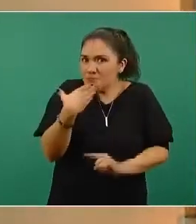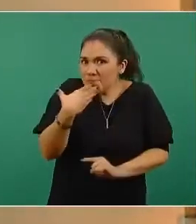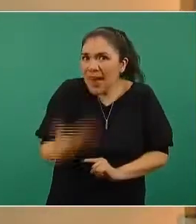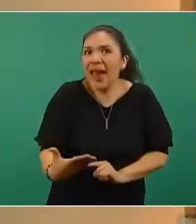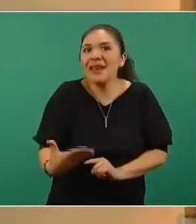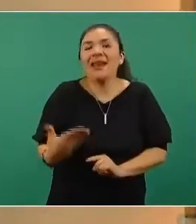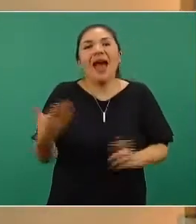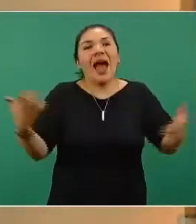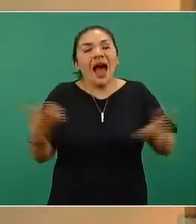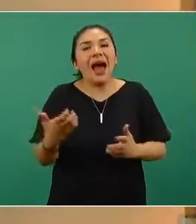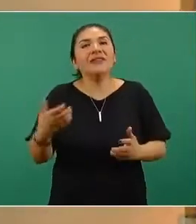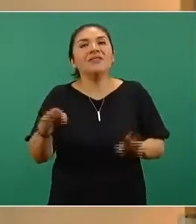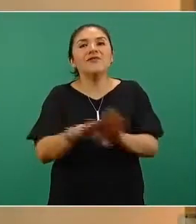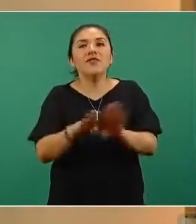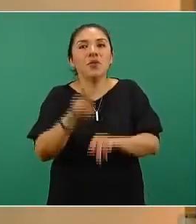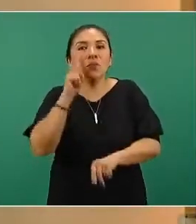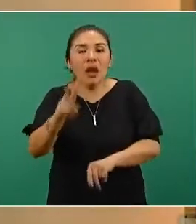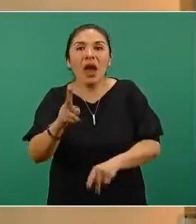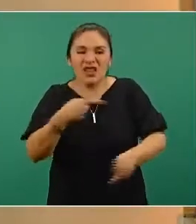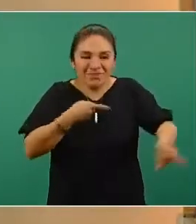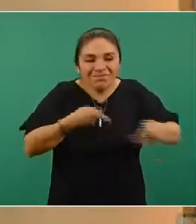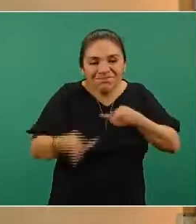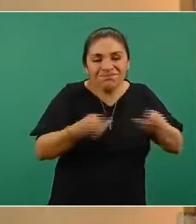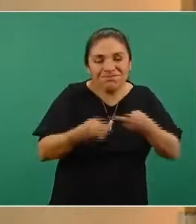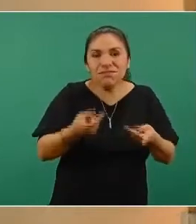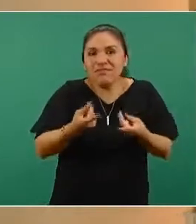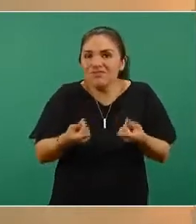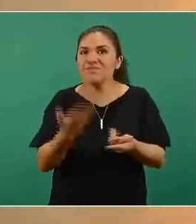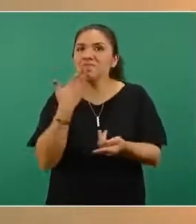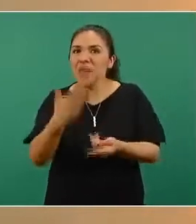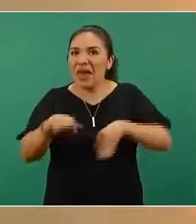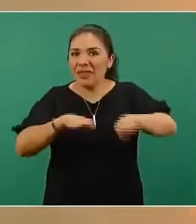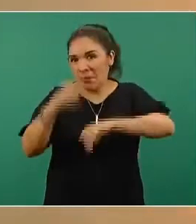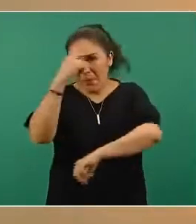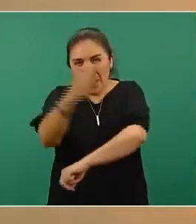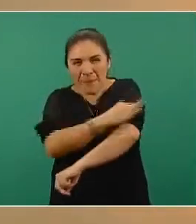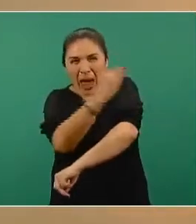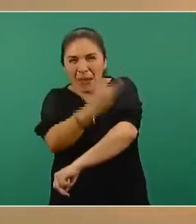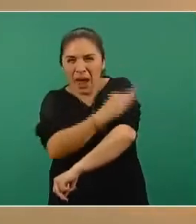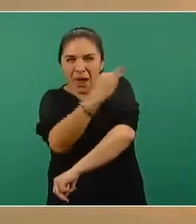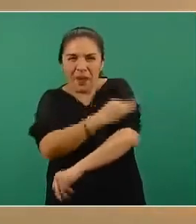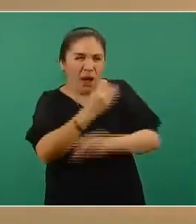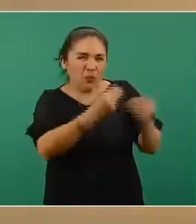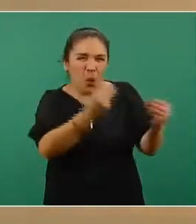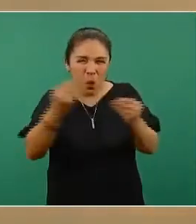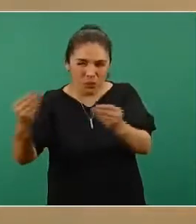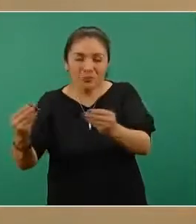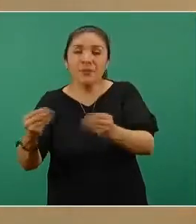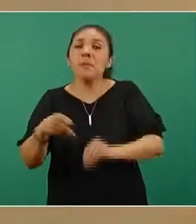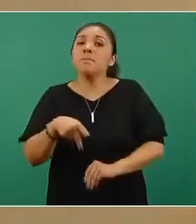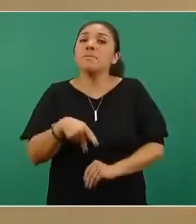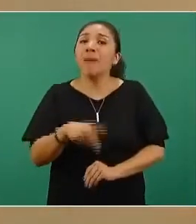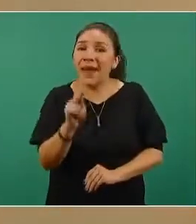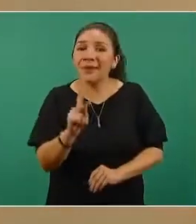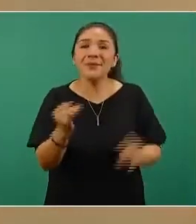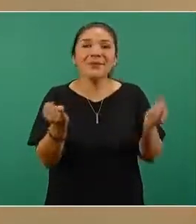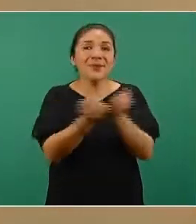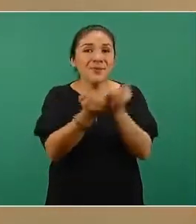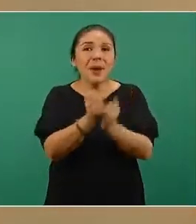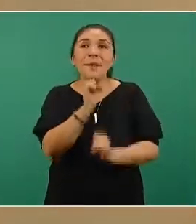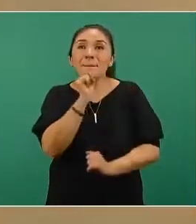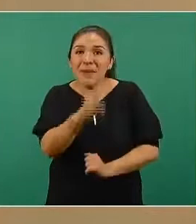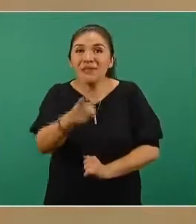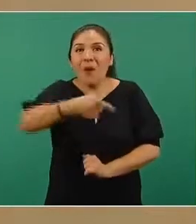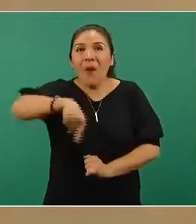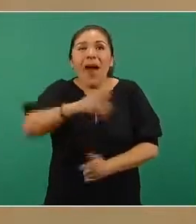porque nos logra también hacer muy eficientes en aplicar las vacunas. Pero también esta misma